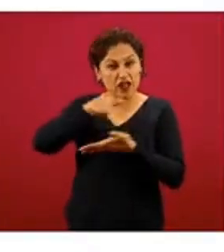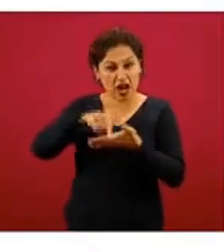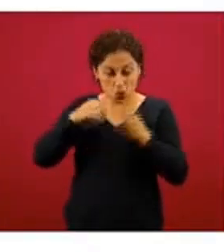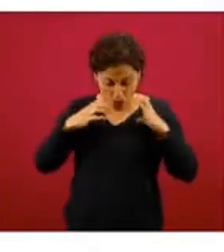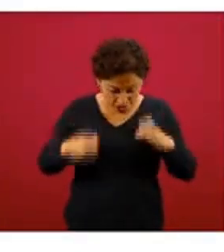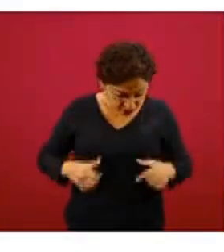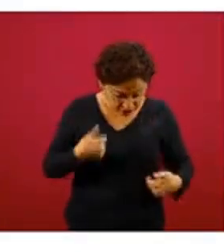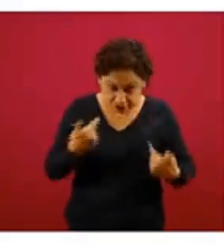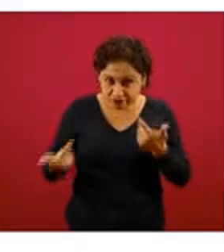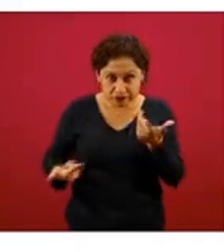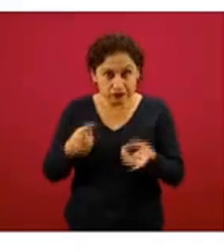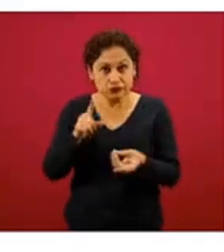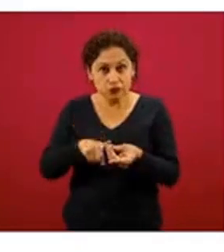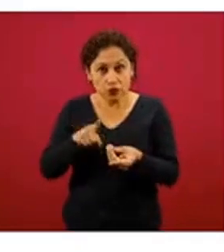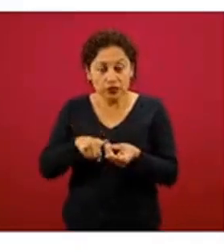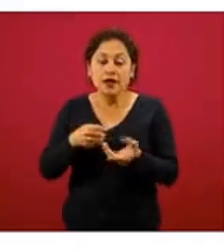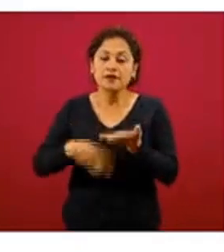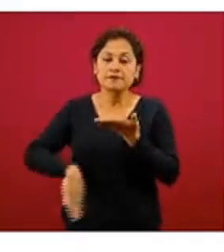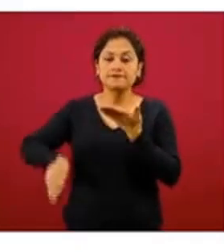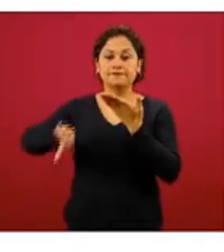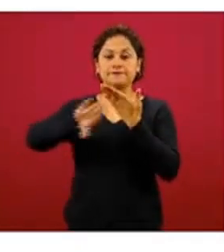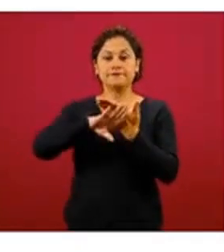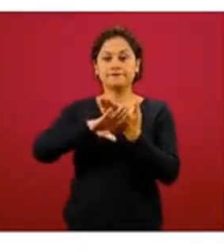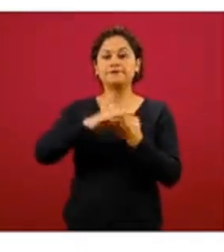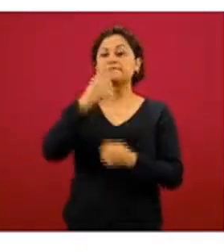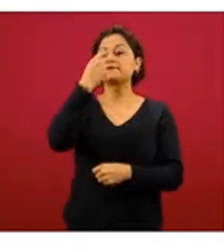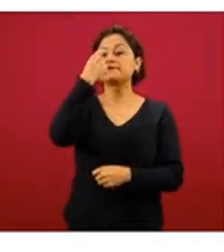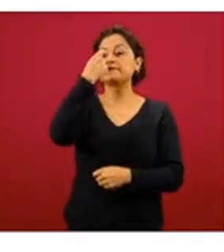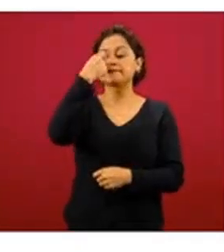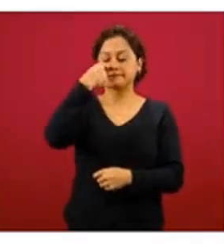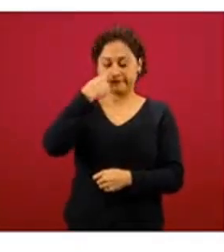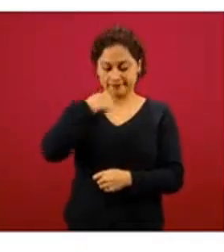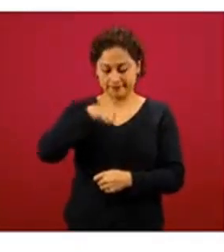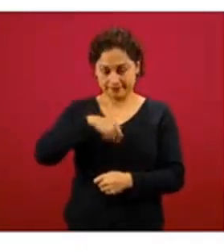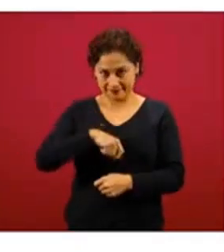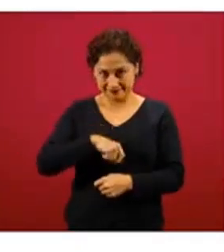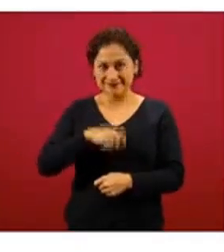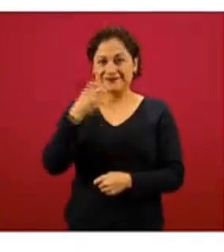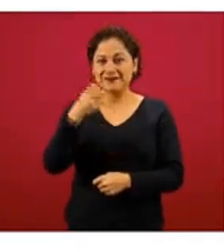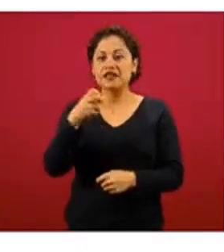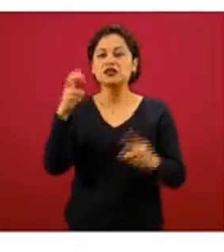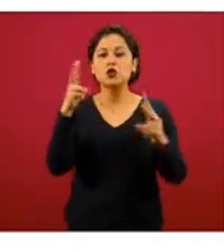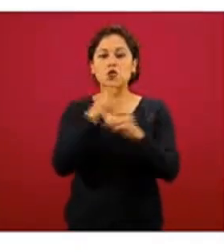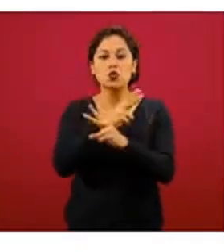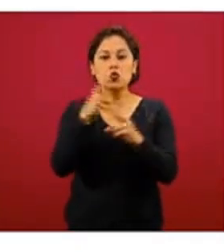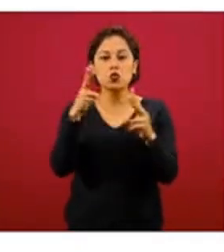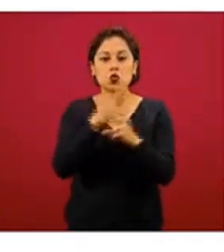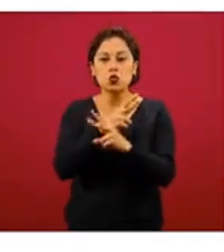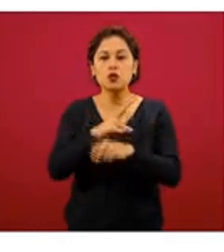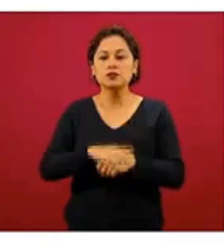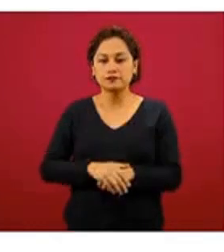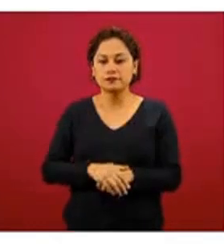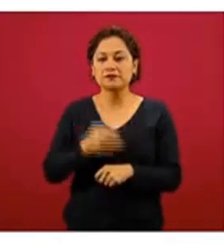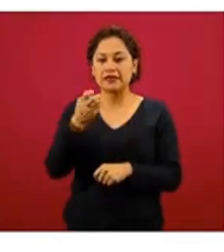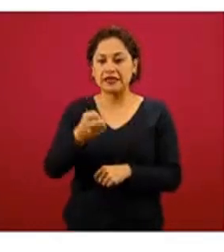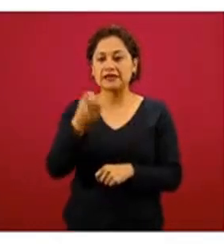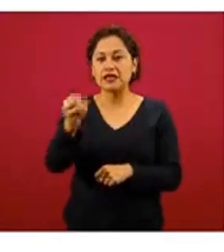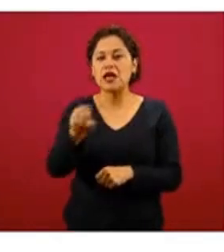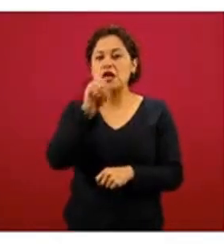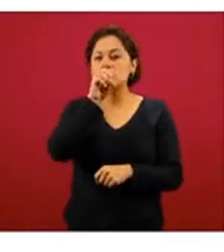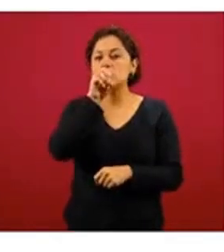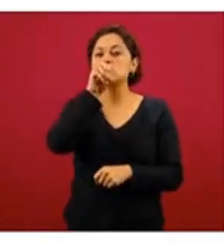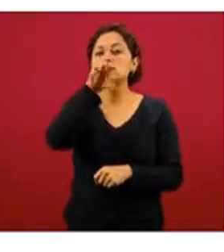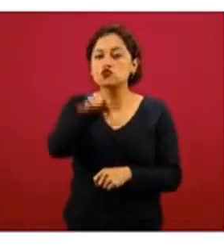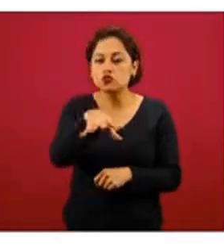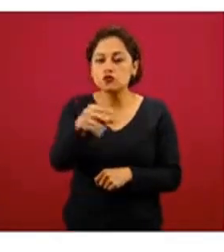atacar al tejido respiratorio. Y esto desde luego entra por el flush ya conocido, y tenemos claramente